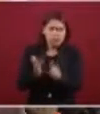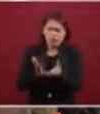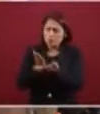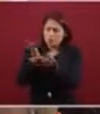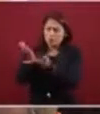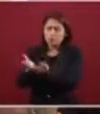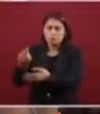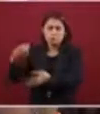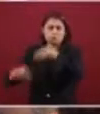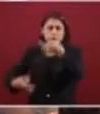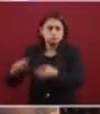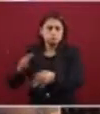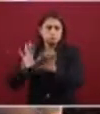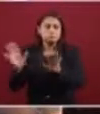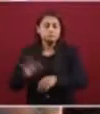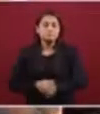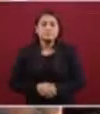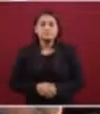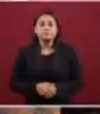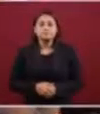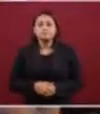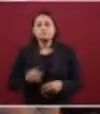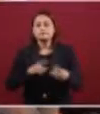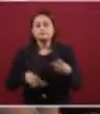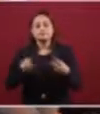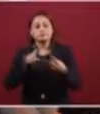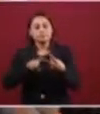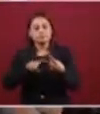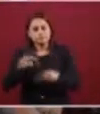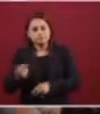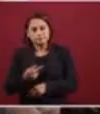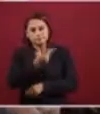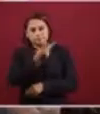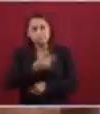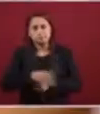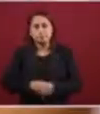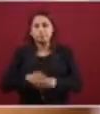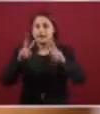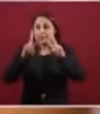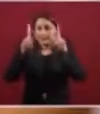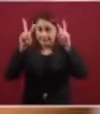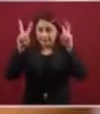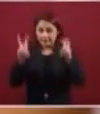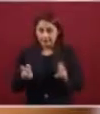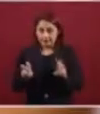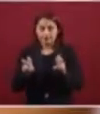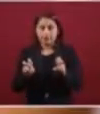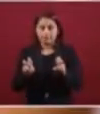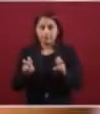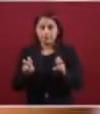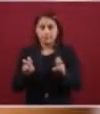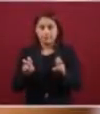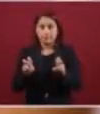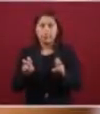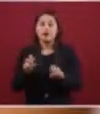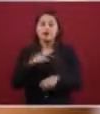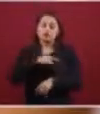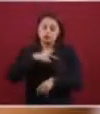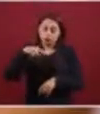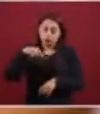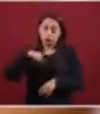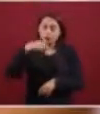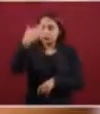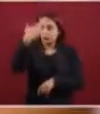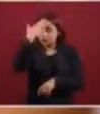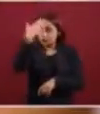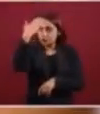gusto. Y bueno, también la segunda pregunta, nada más para concluir, sí, respecto de este tema de los compañeros a quienes conocemos, porque han